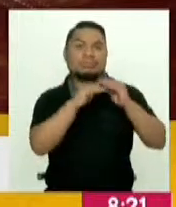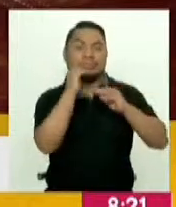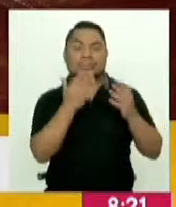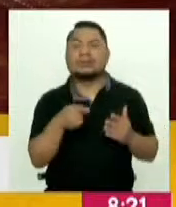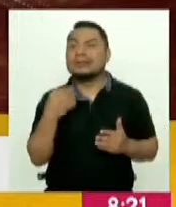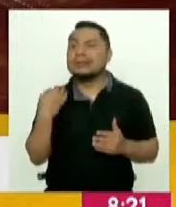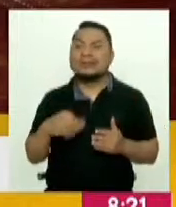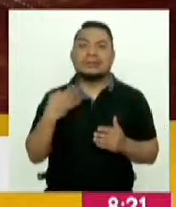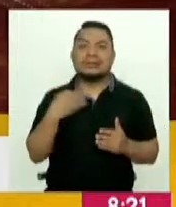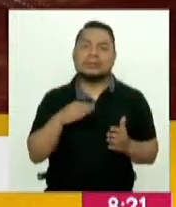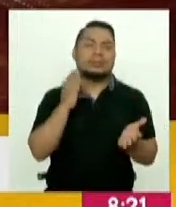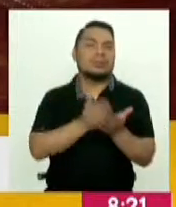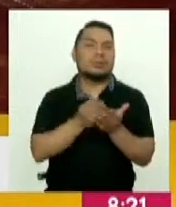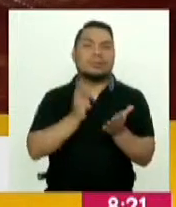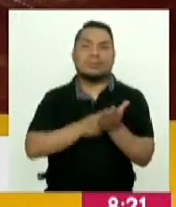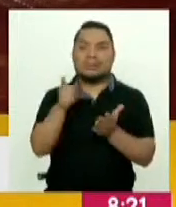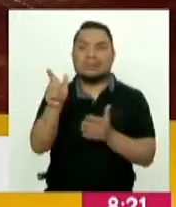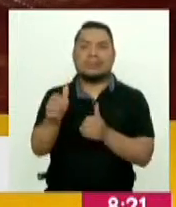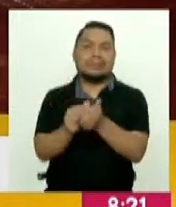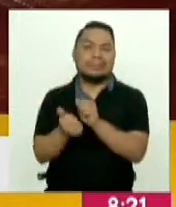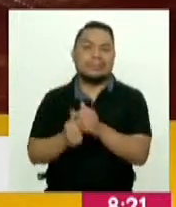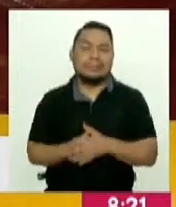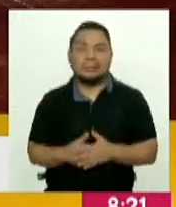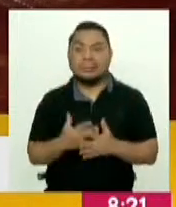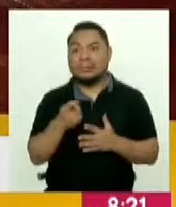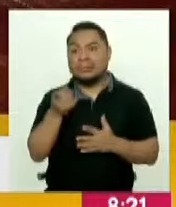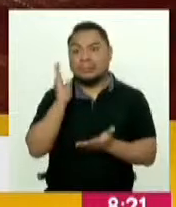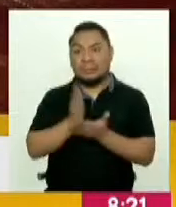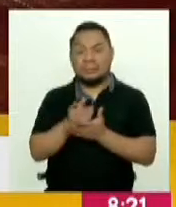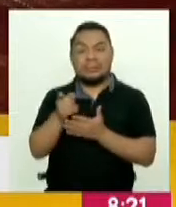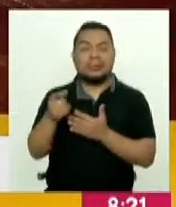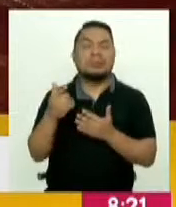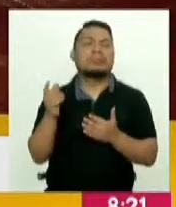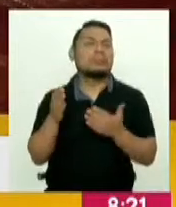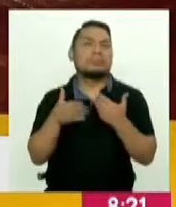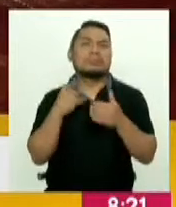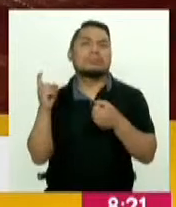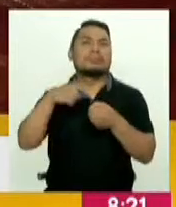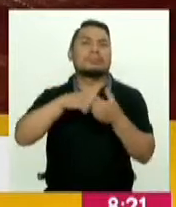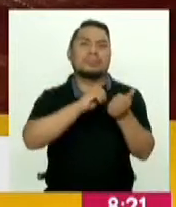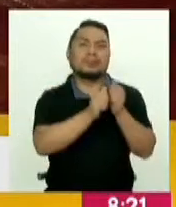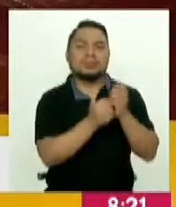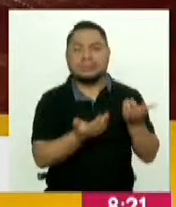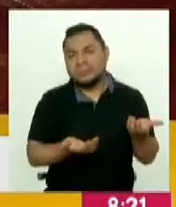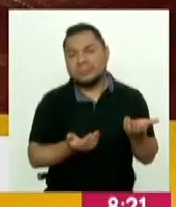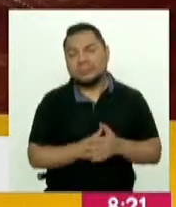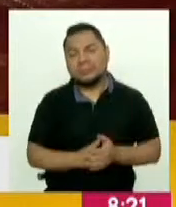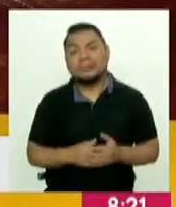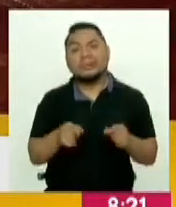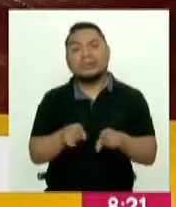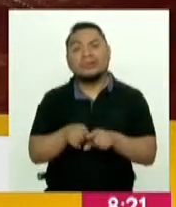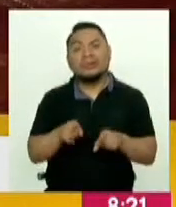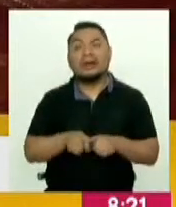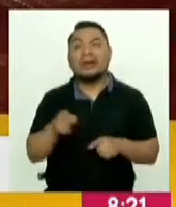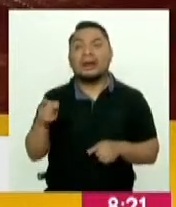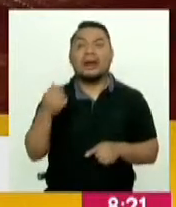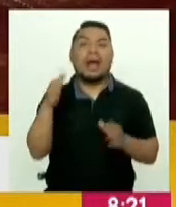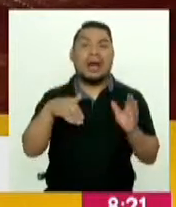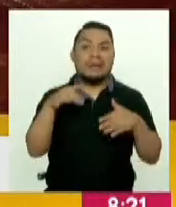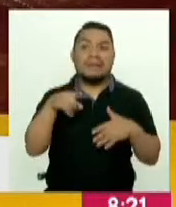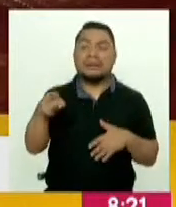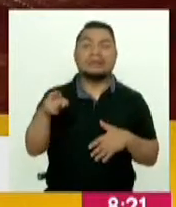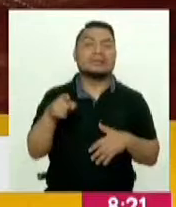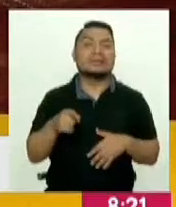estigma de los candidatos. Muchos de ellos procesados igual siguen siendo candidatos y muchas veces terminan siendo hasta los favoritos en